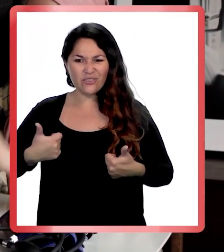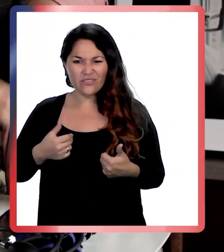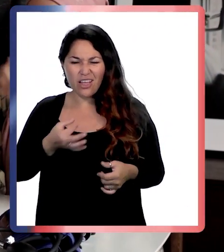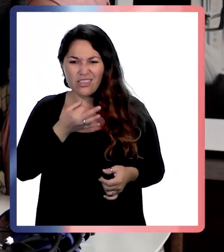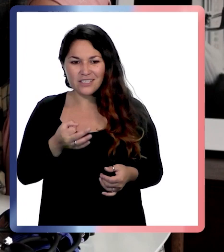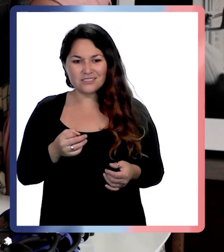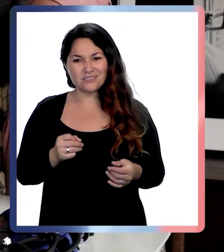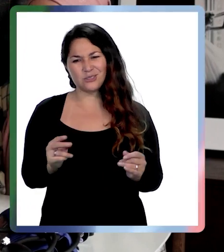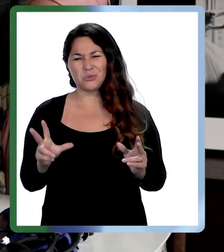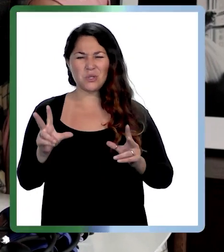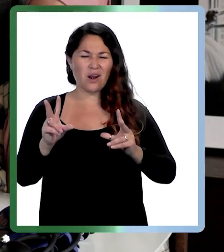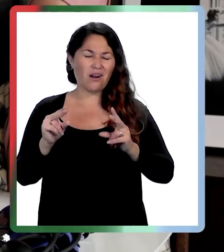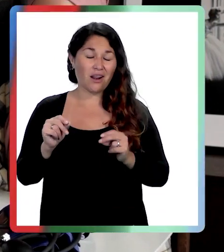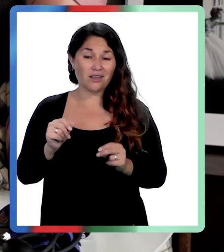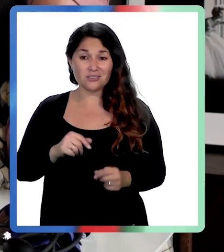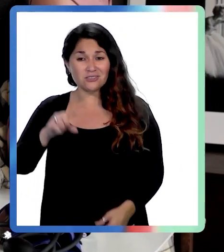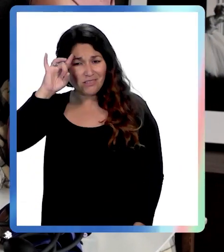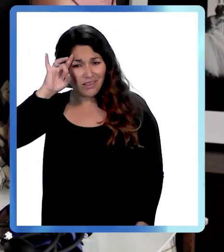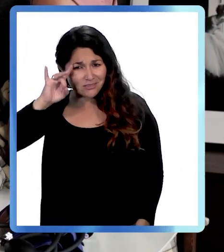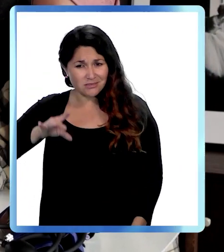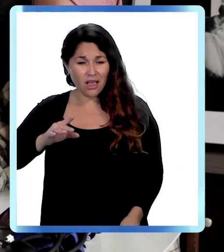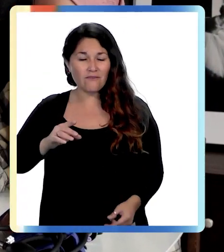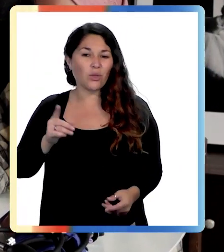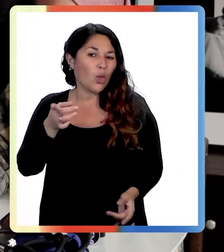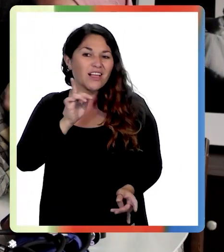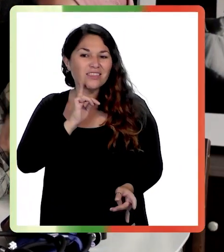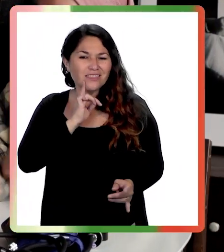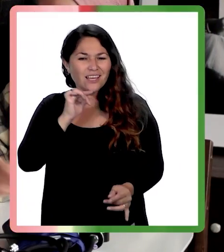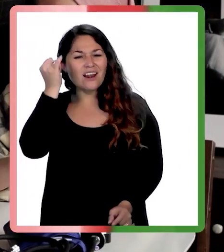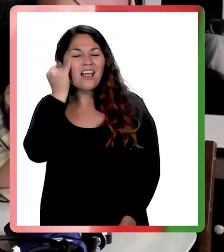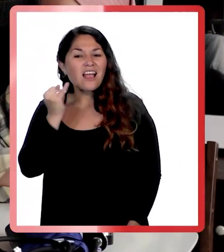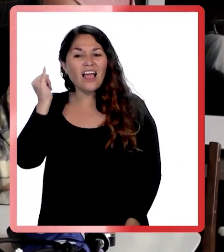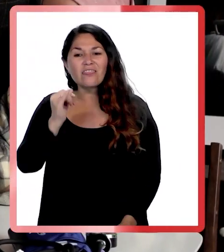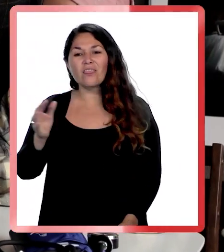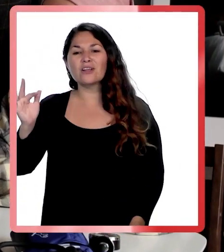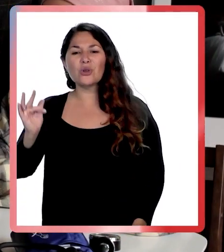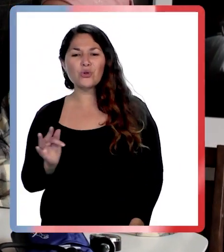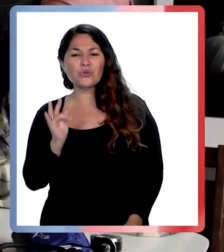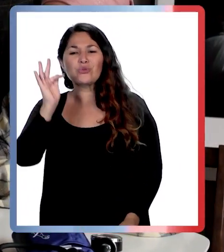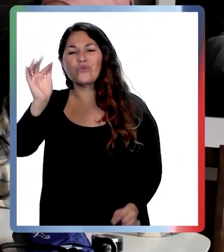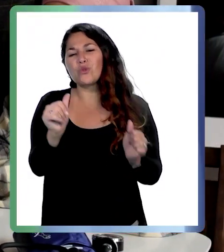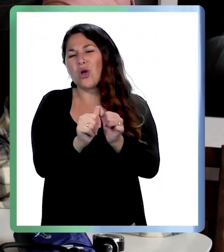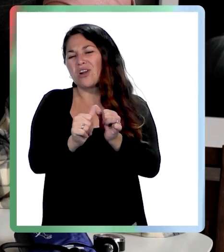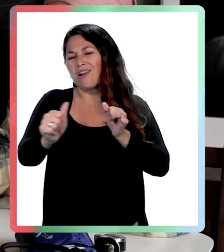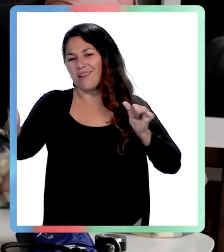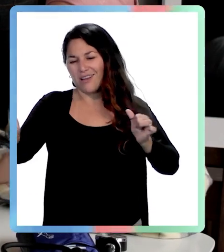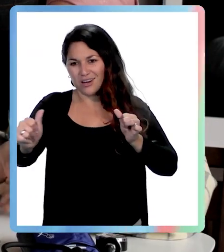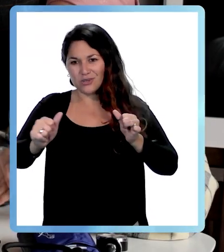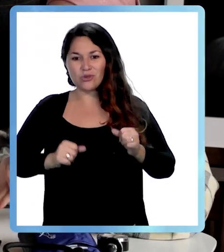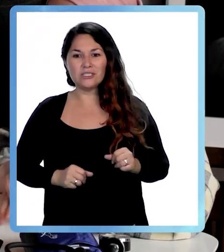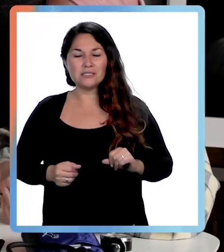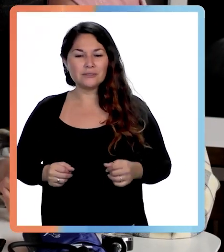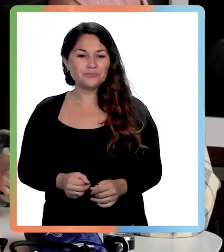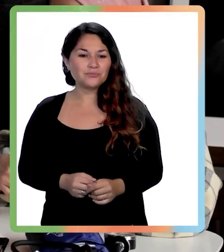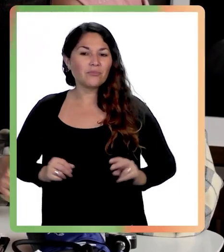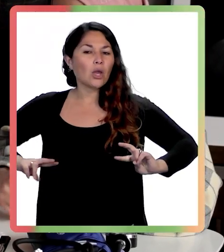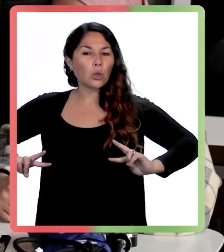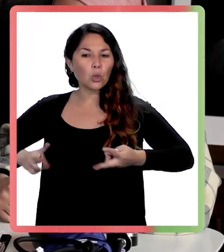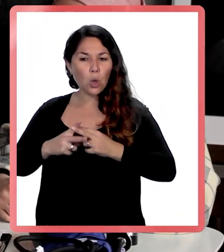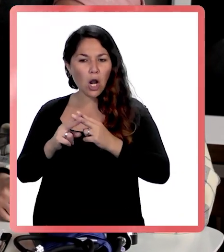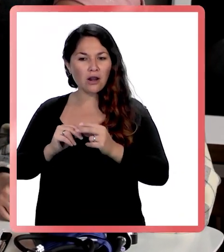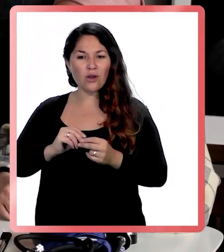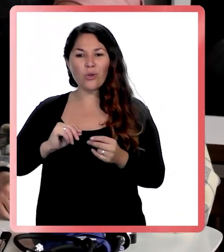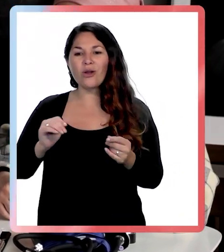en el fondo tiene una expectativa de vida muy larga y en el fondo lo saca de su momento más funcional de su vida, donde está creando probablemente su